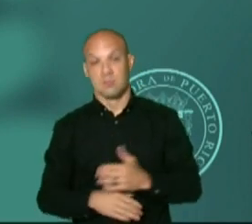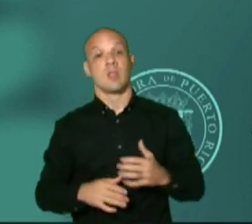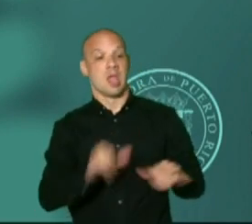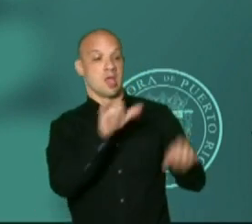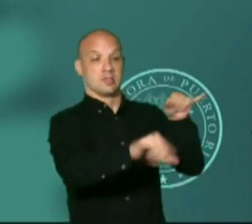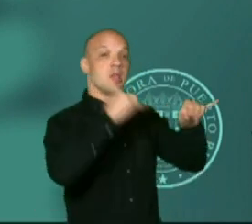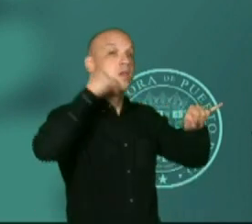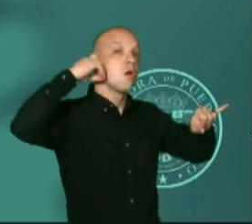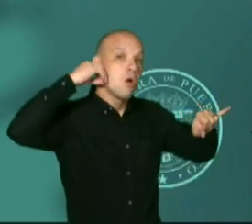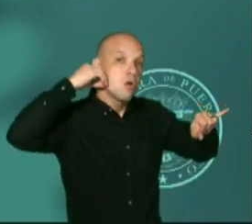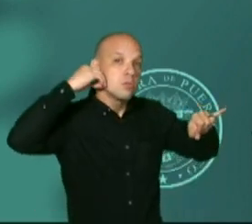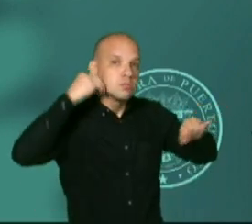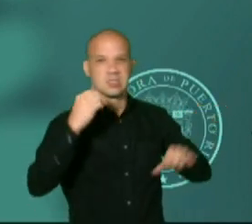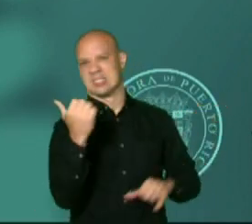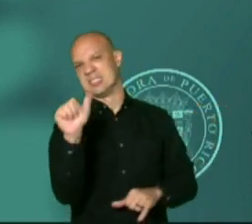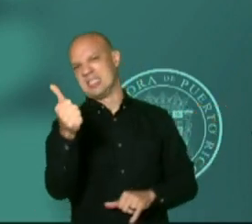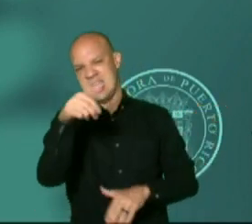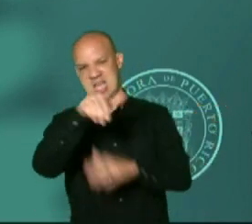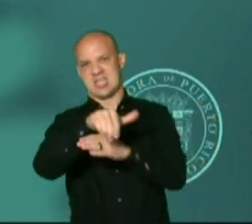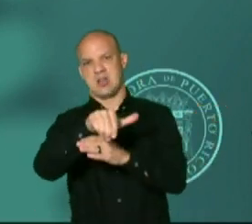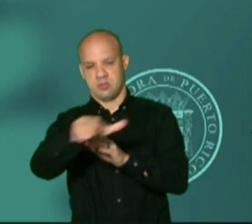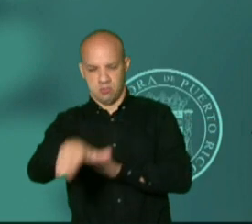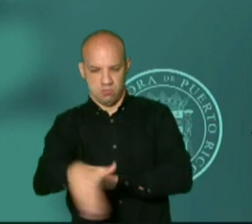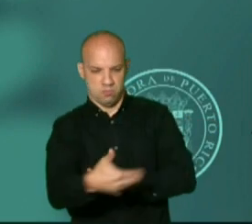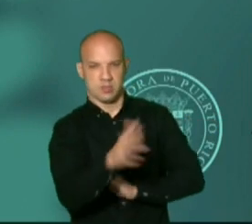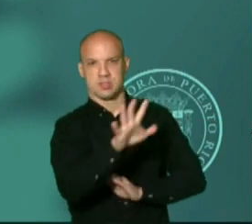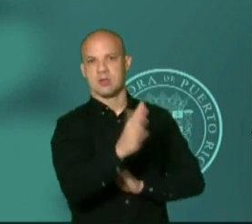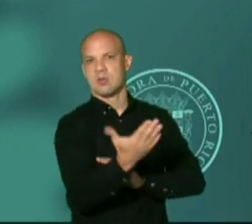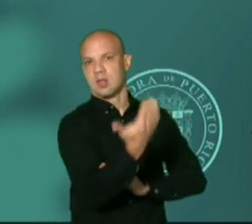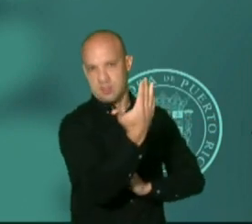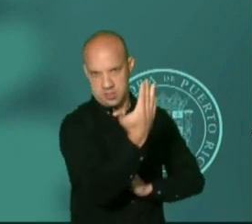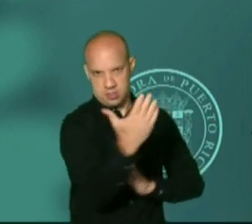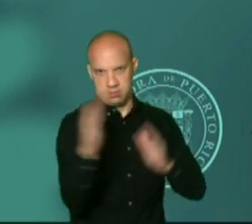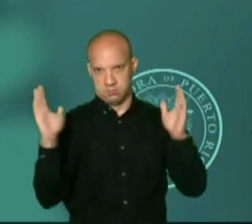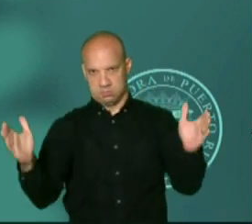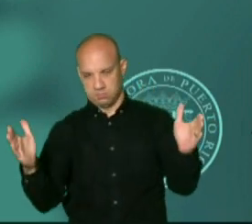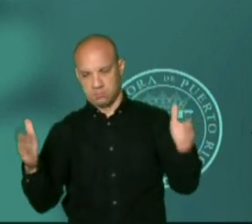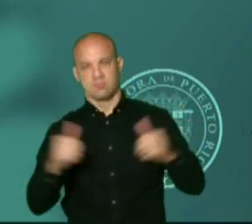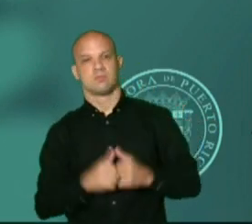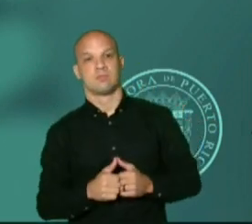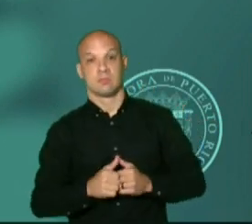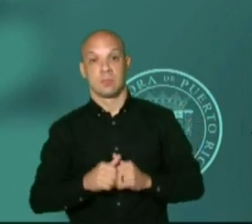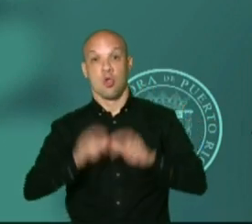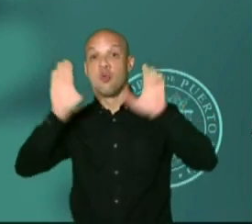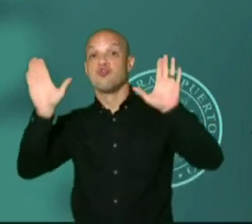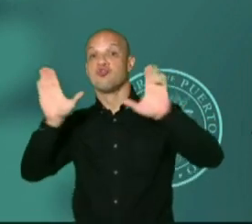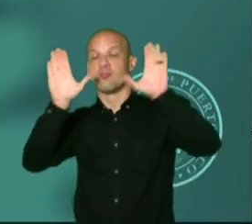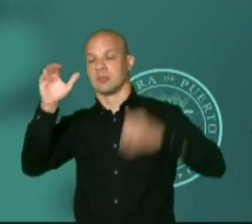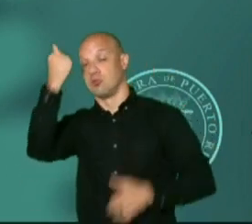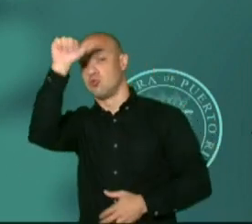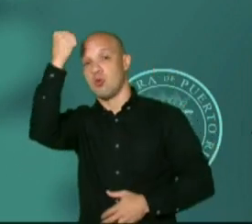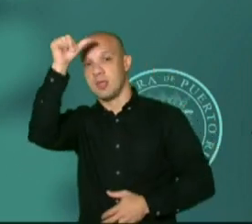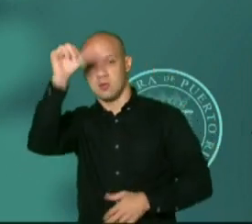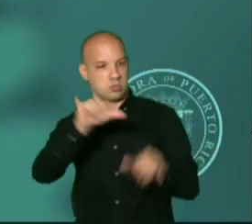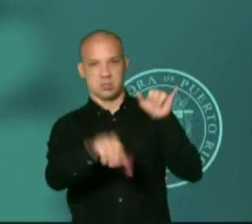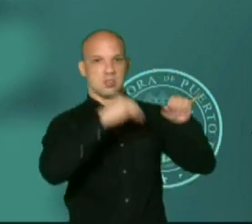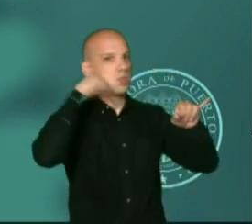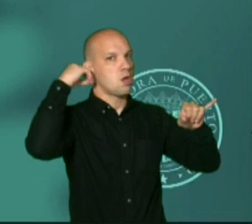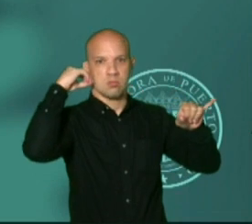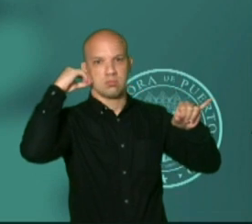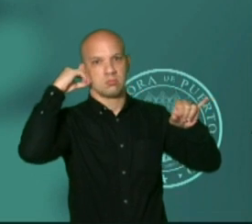de la noche a 5 de la mañana. Los domingos, todas las personas permanecerán en sus residencias